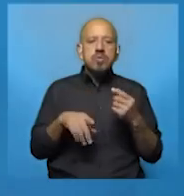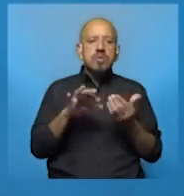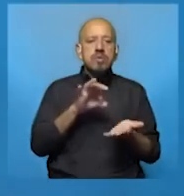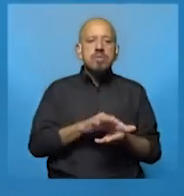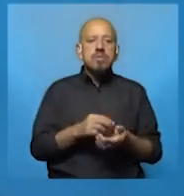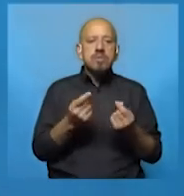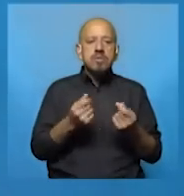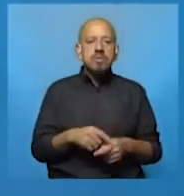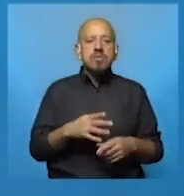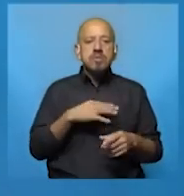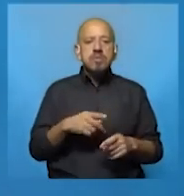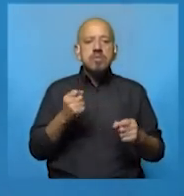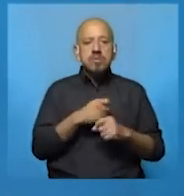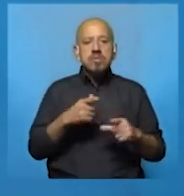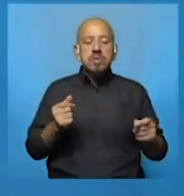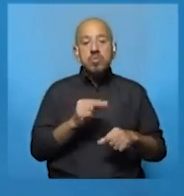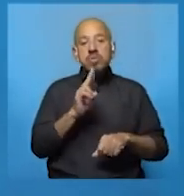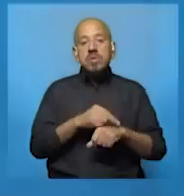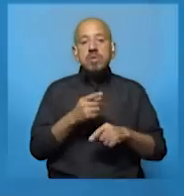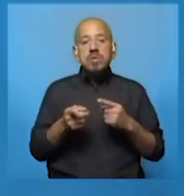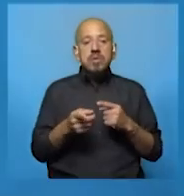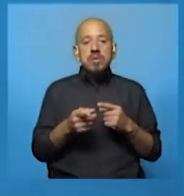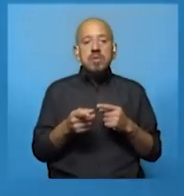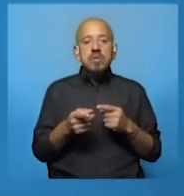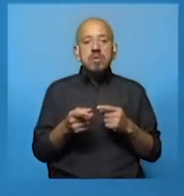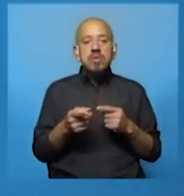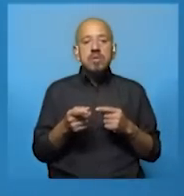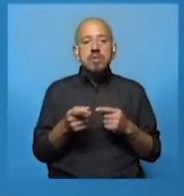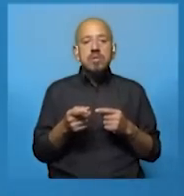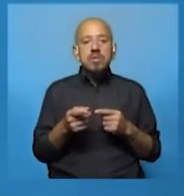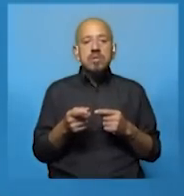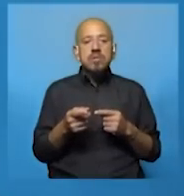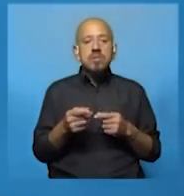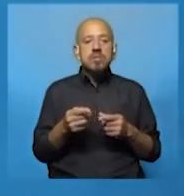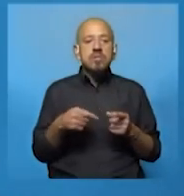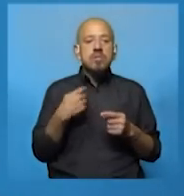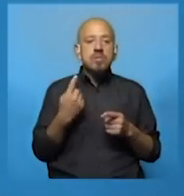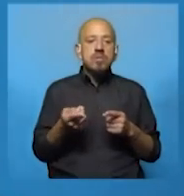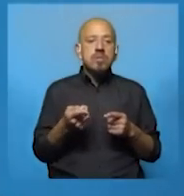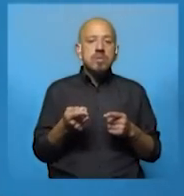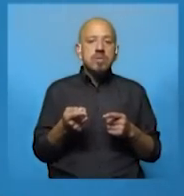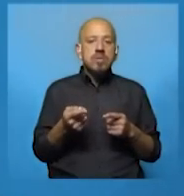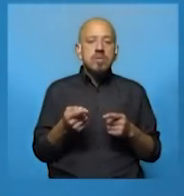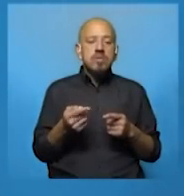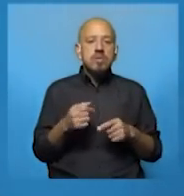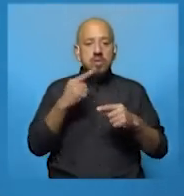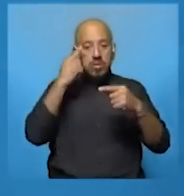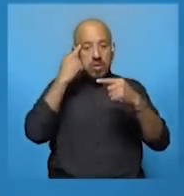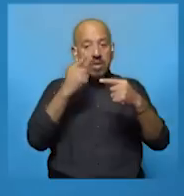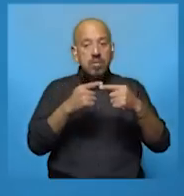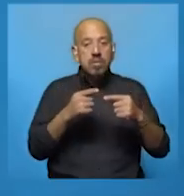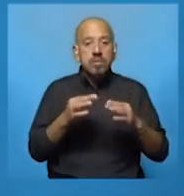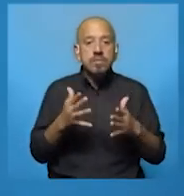necesitan lavarlo para usarlo de otra manera En otras palabras la finalidad última